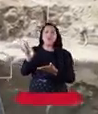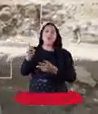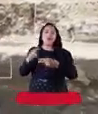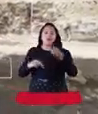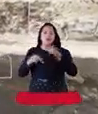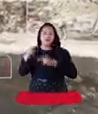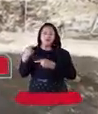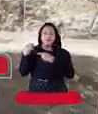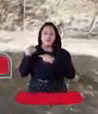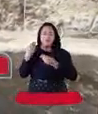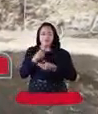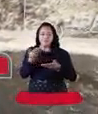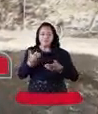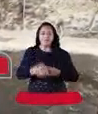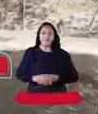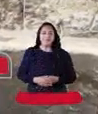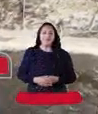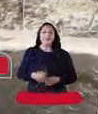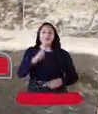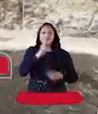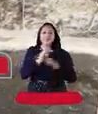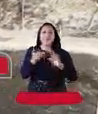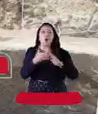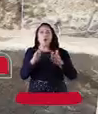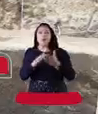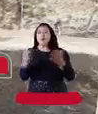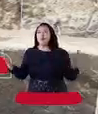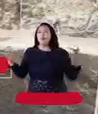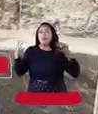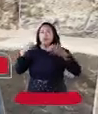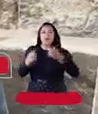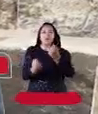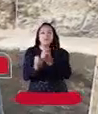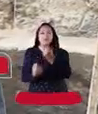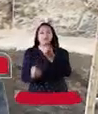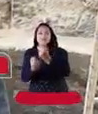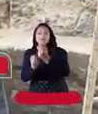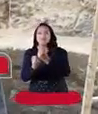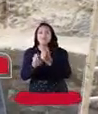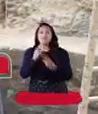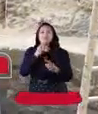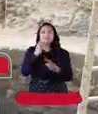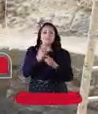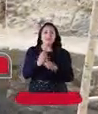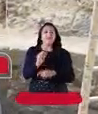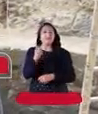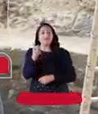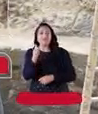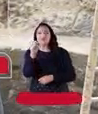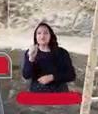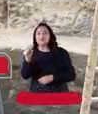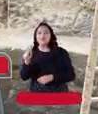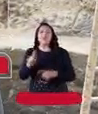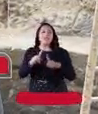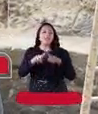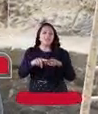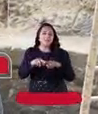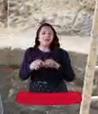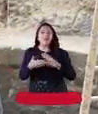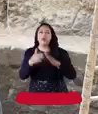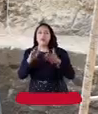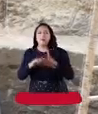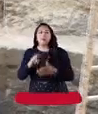maestro de obra. Vienen de cada comunidad, estamos sacando para que leído unos 10, depende de las